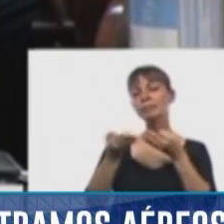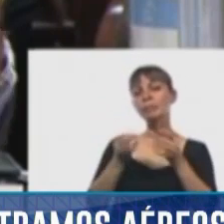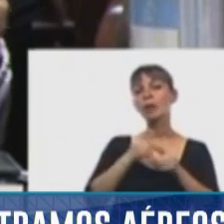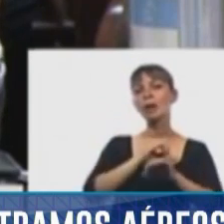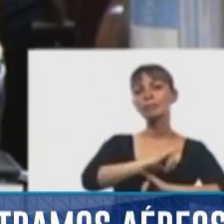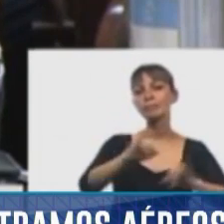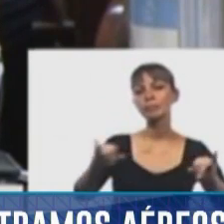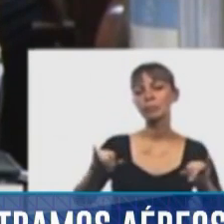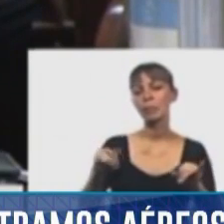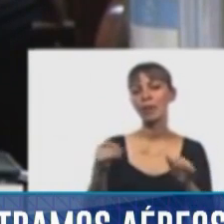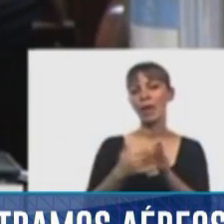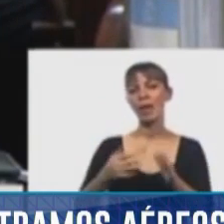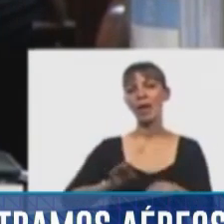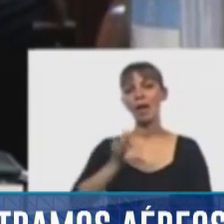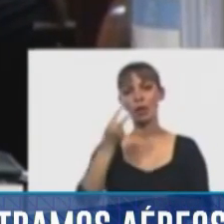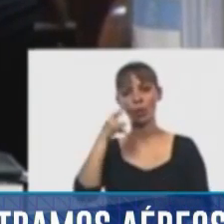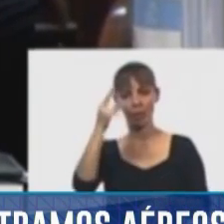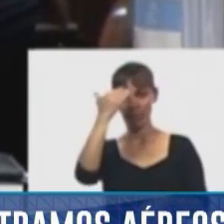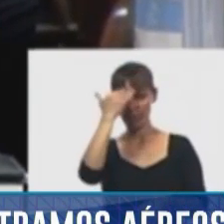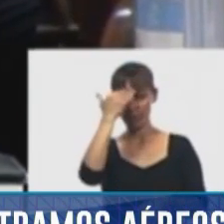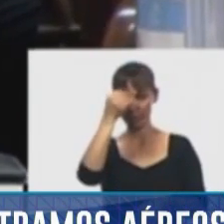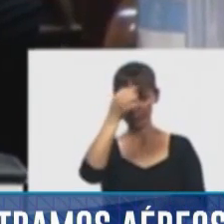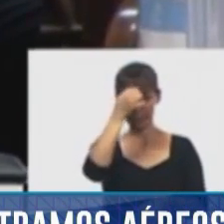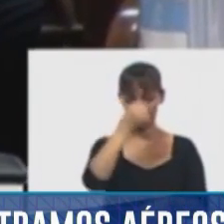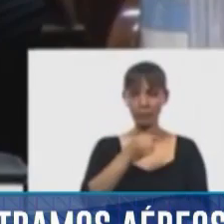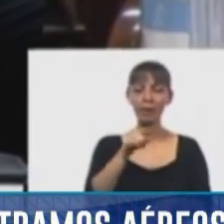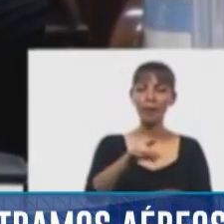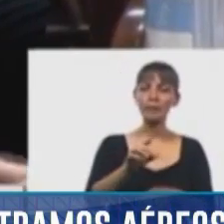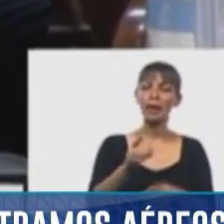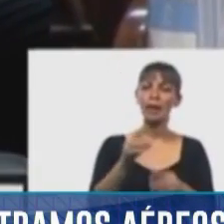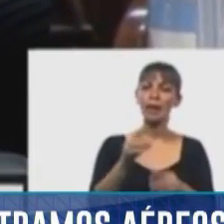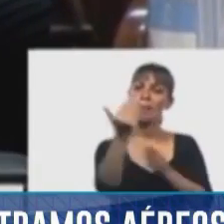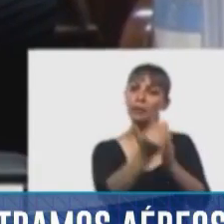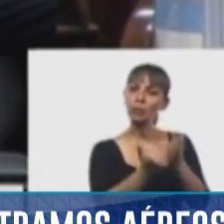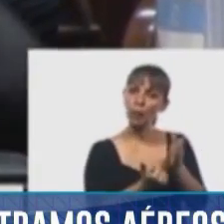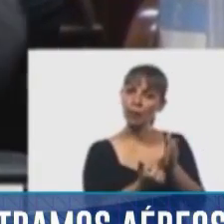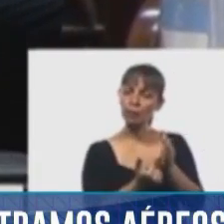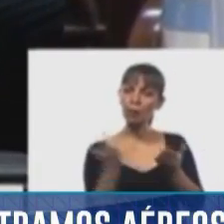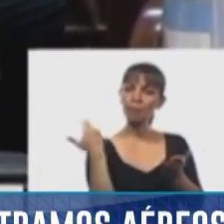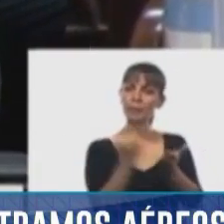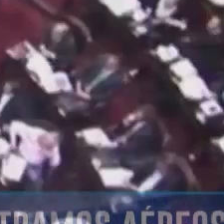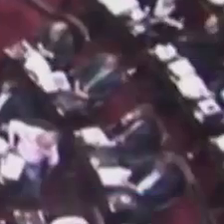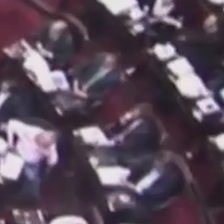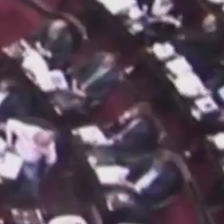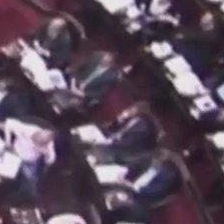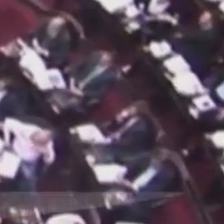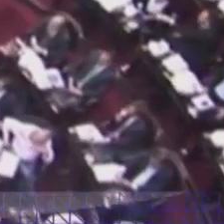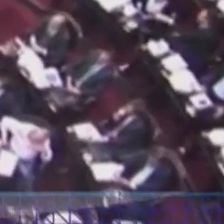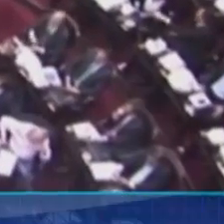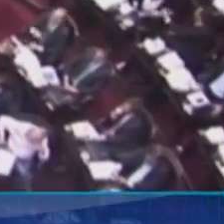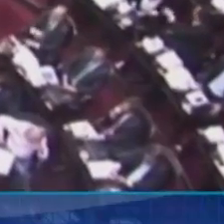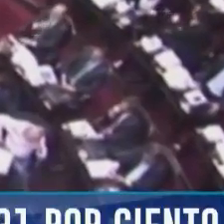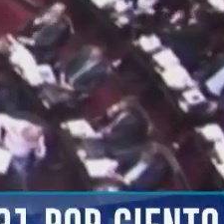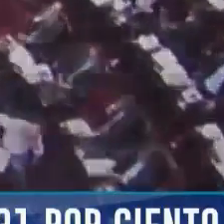los legisladores mendocinos, ¿quiénes estuvieron a favor y quiénes estuvieron en contra? En contra votaron Alejandro Abraham y